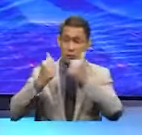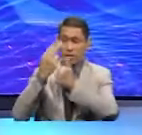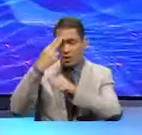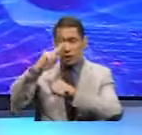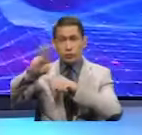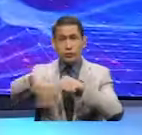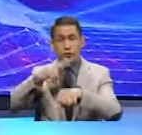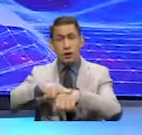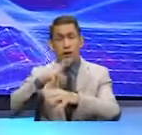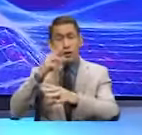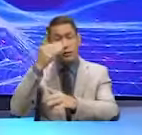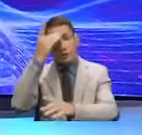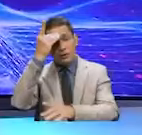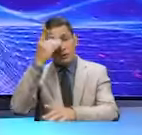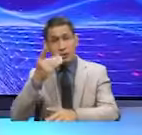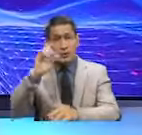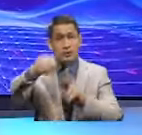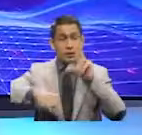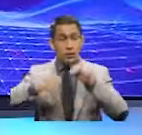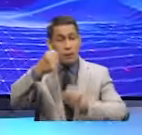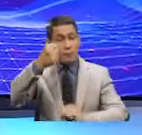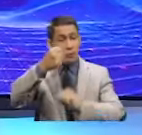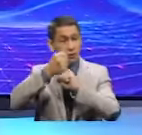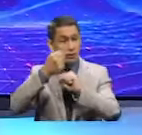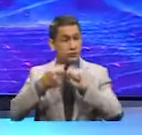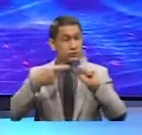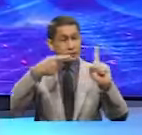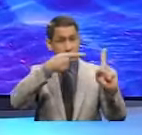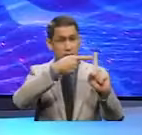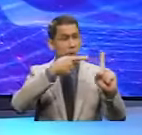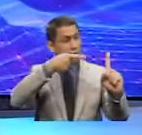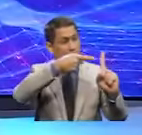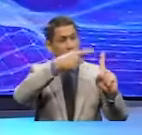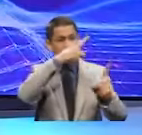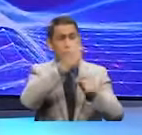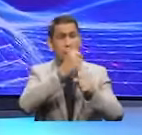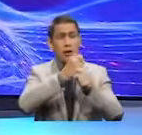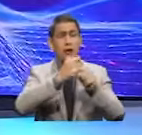los casos Purga y Metástasis. Cristina Hidalgo en la Asamblea